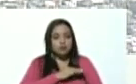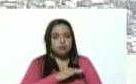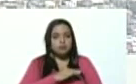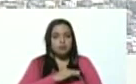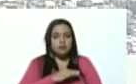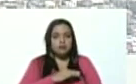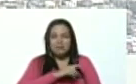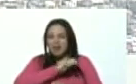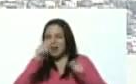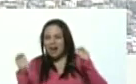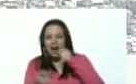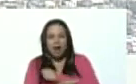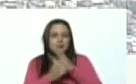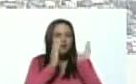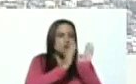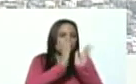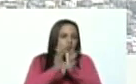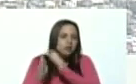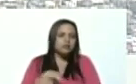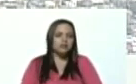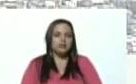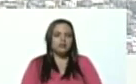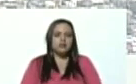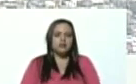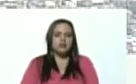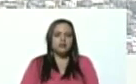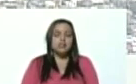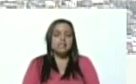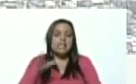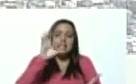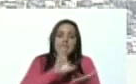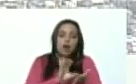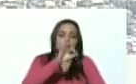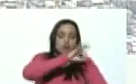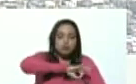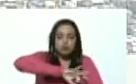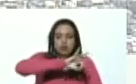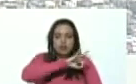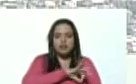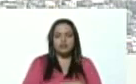transformaciones estructurales, centrales de la sociedad.